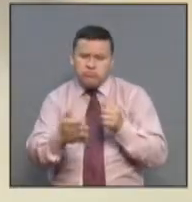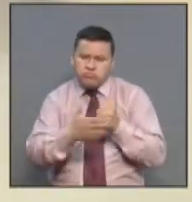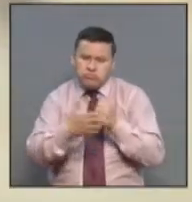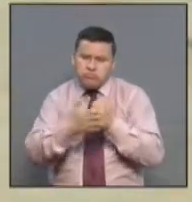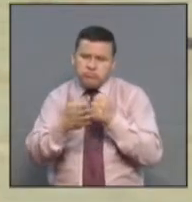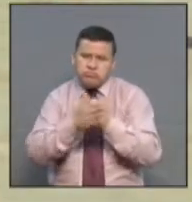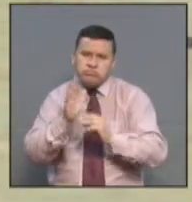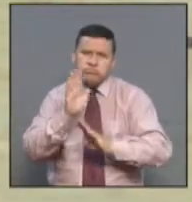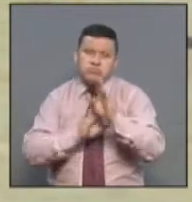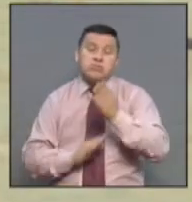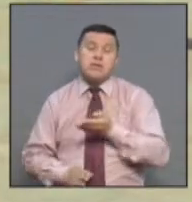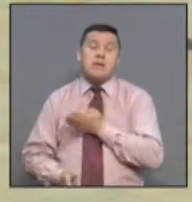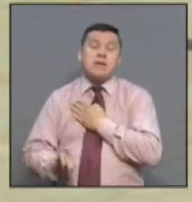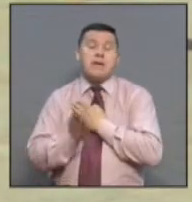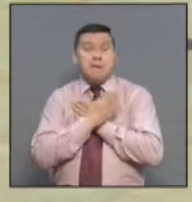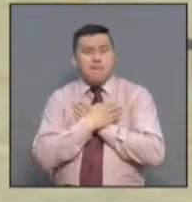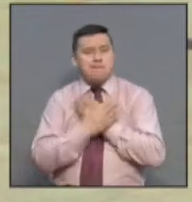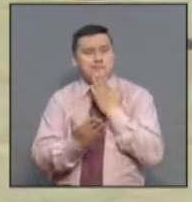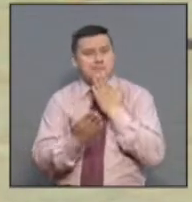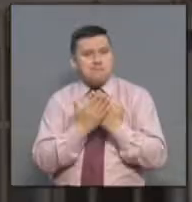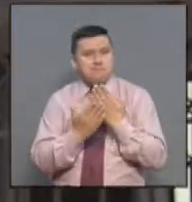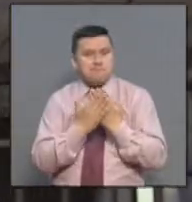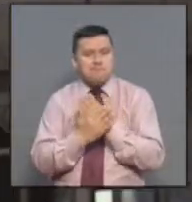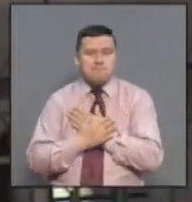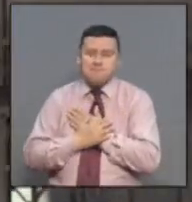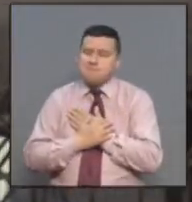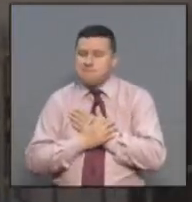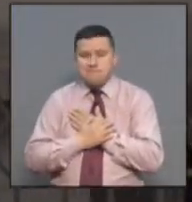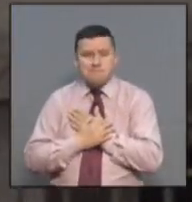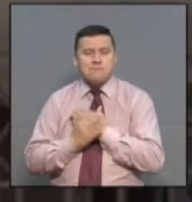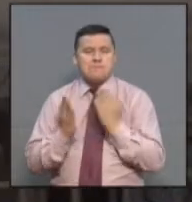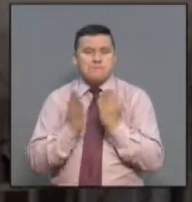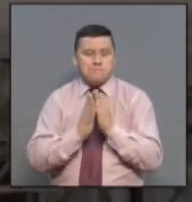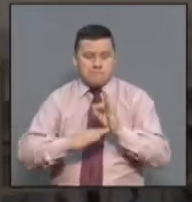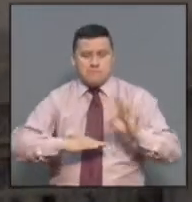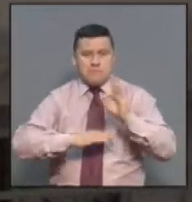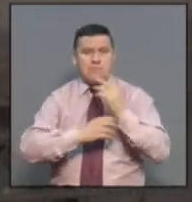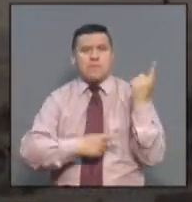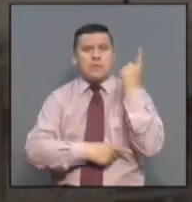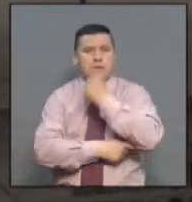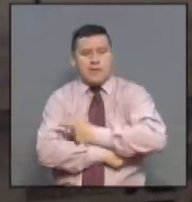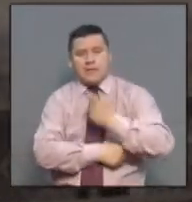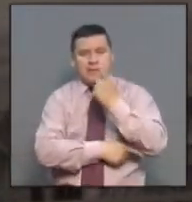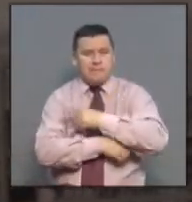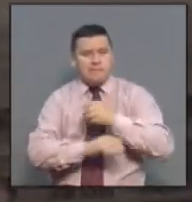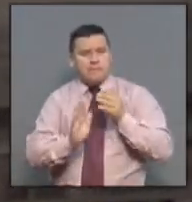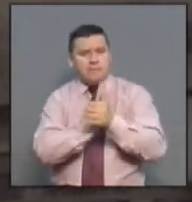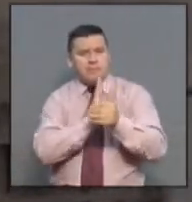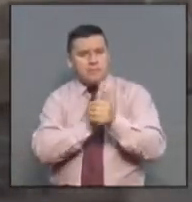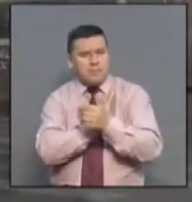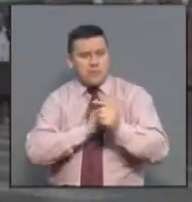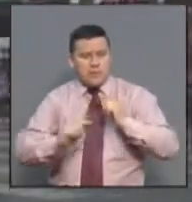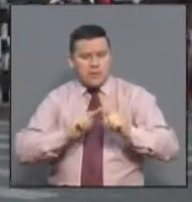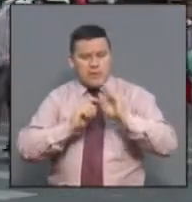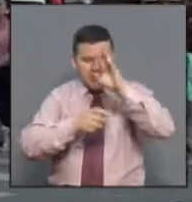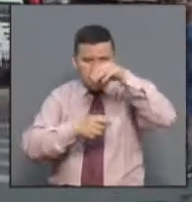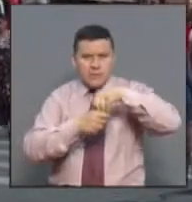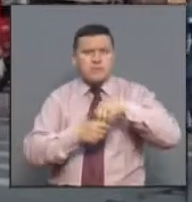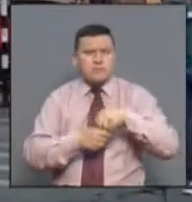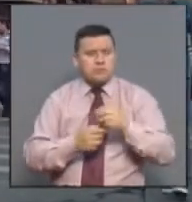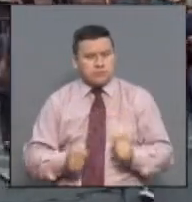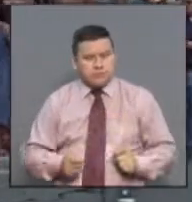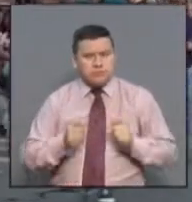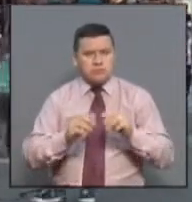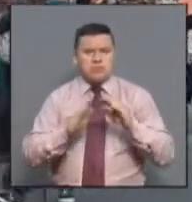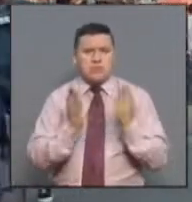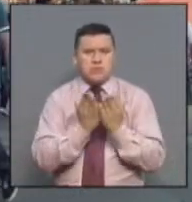pujantes. Los paisas mostraron gratitud y cariño por la escuela que día a día, mediante sus competencias administrativas, aborda